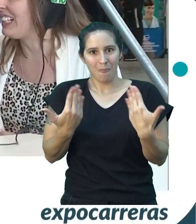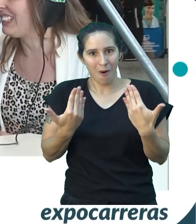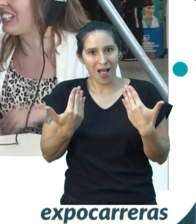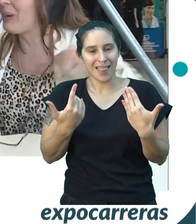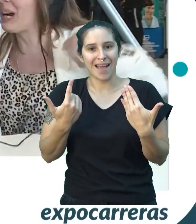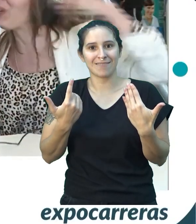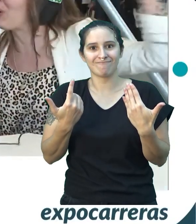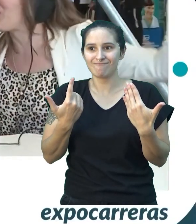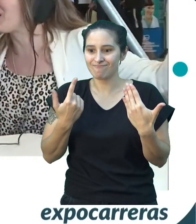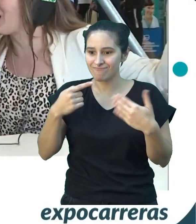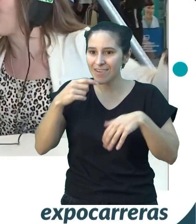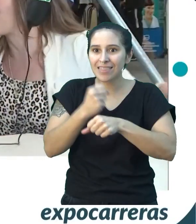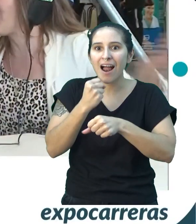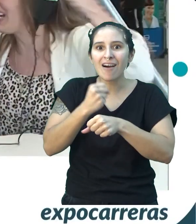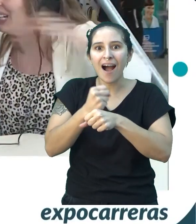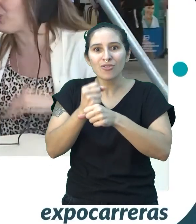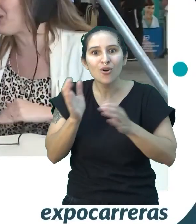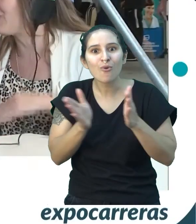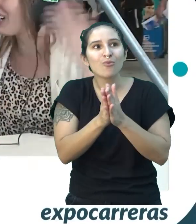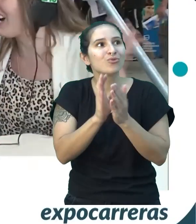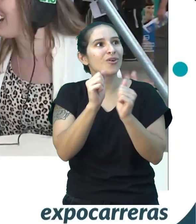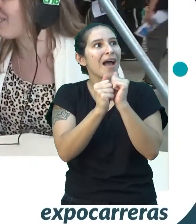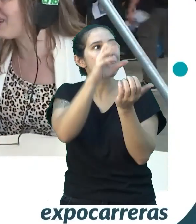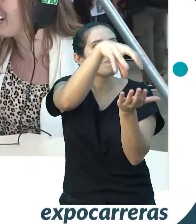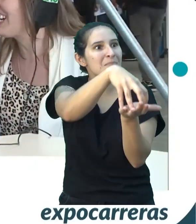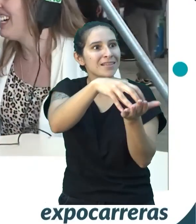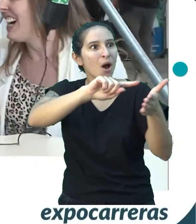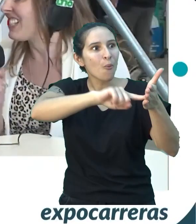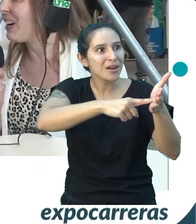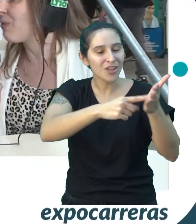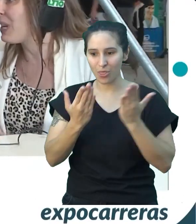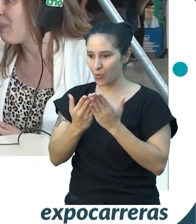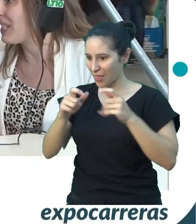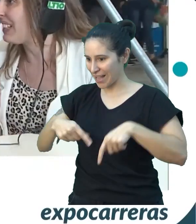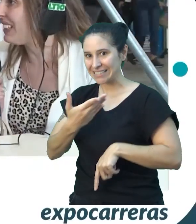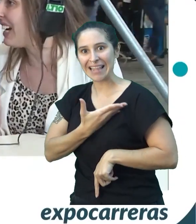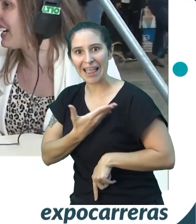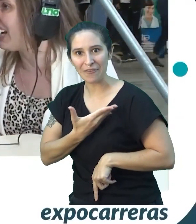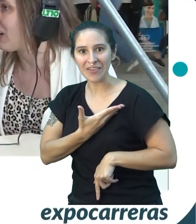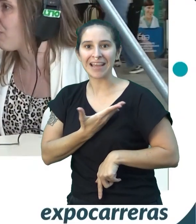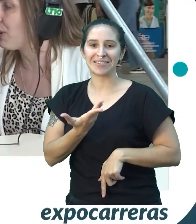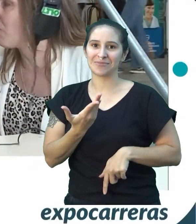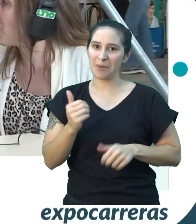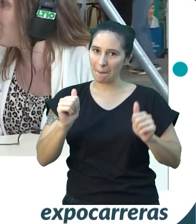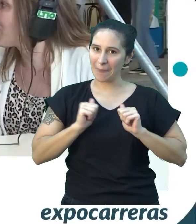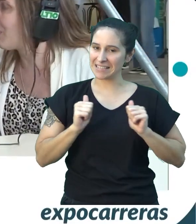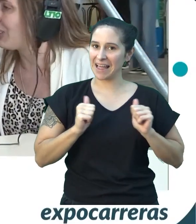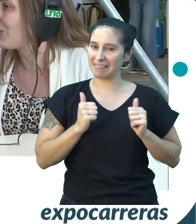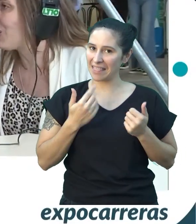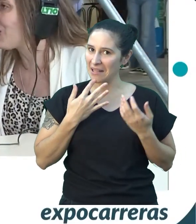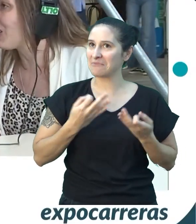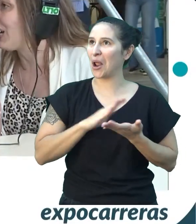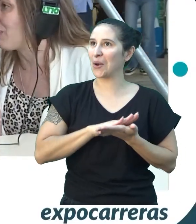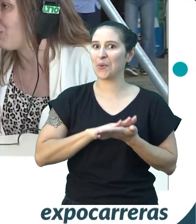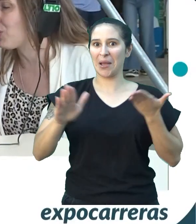el estar trabajando con una empresa de Buenos Aires, estudiando acá en la FIC. Así que fue una pasantía que fue como novedosa para